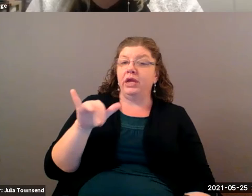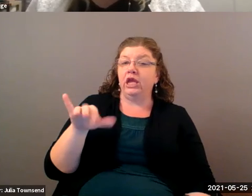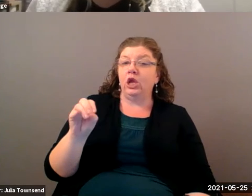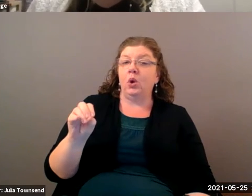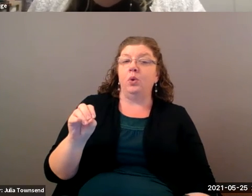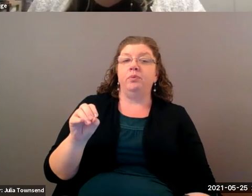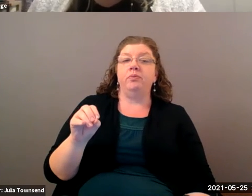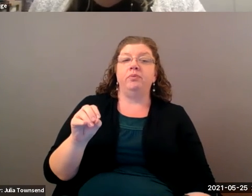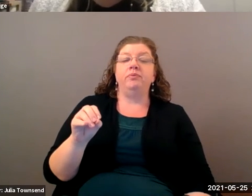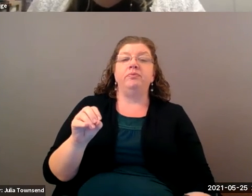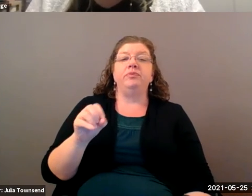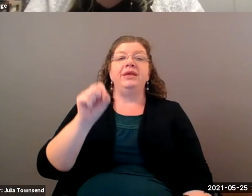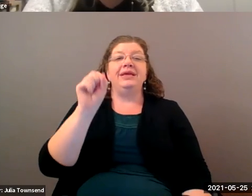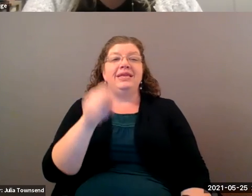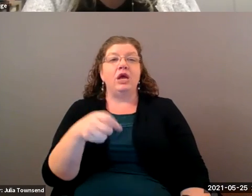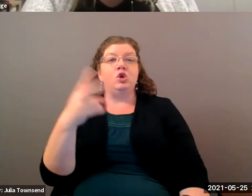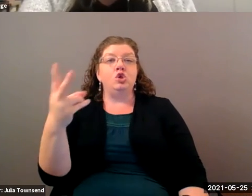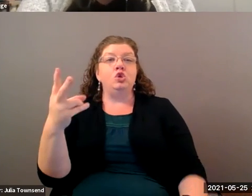públicos.